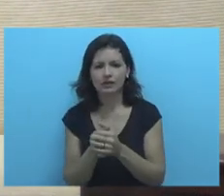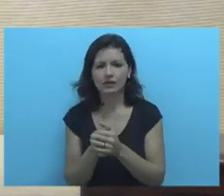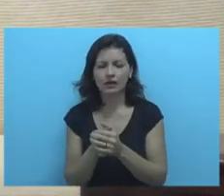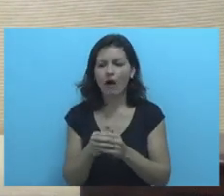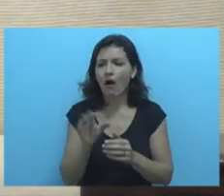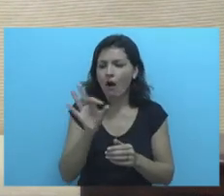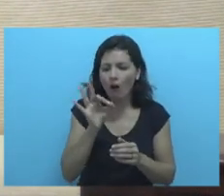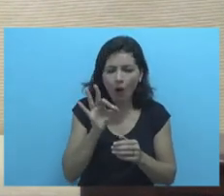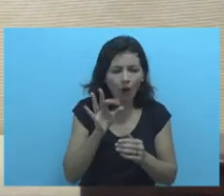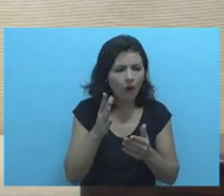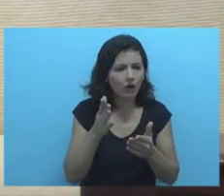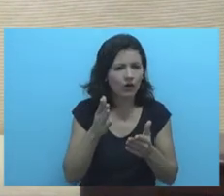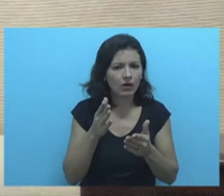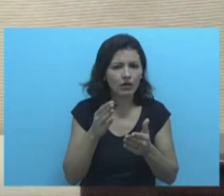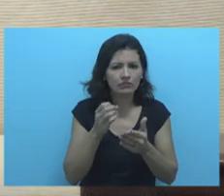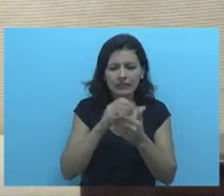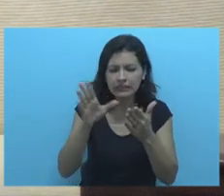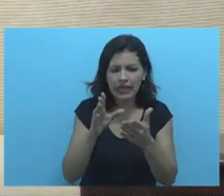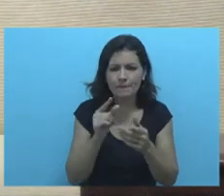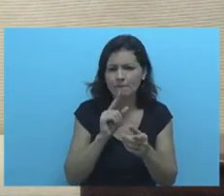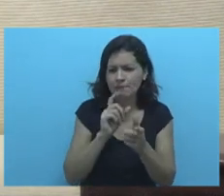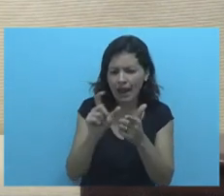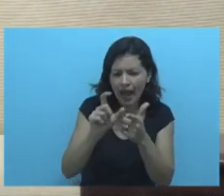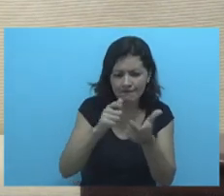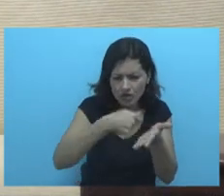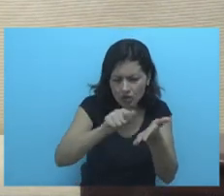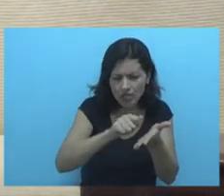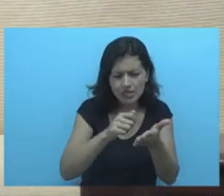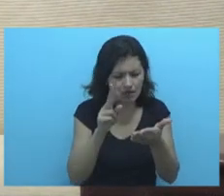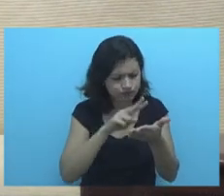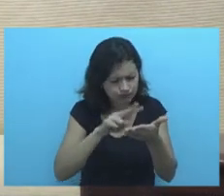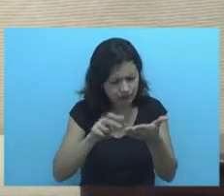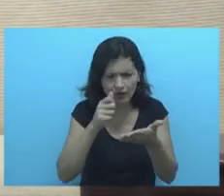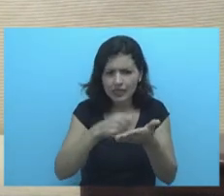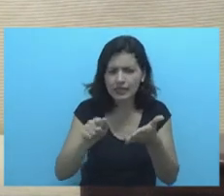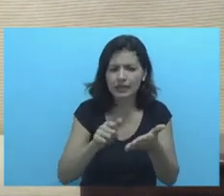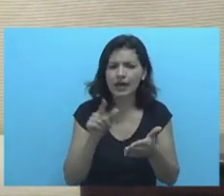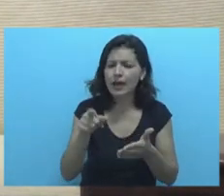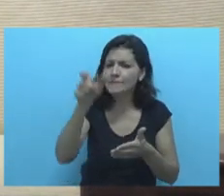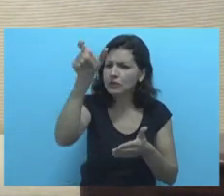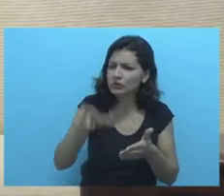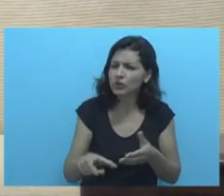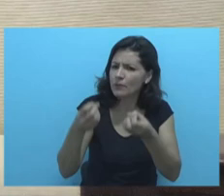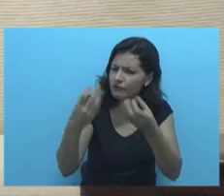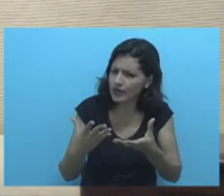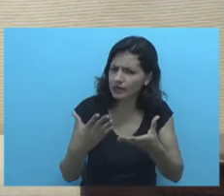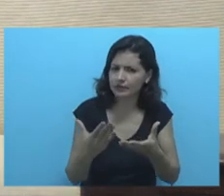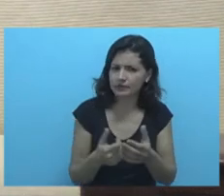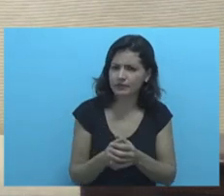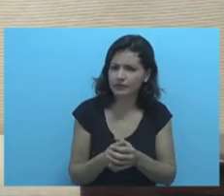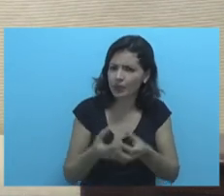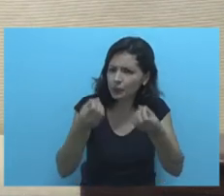detalle que tendría que cualquiera lo hubiera dejado pasar. Él no. ¿Por qué? Porque era un hombre de bien y era un hombre correcto. Lo que